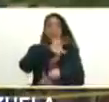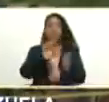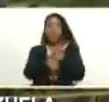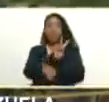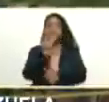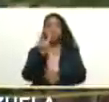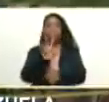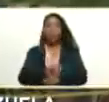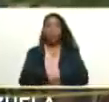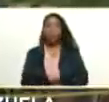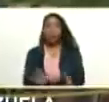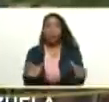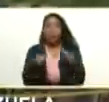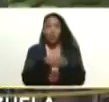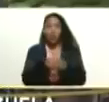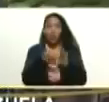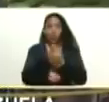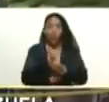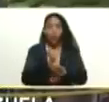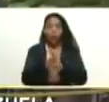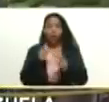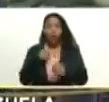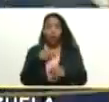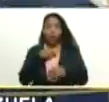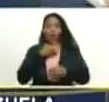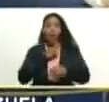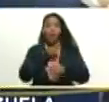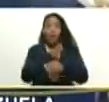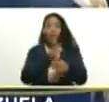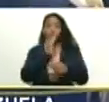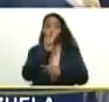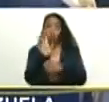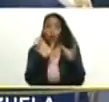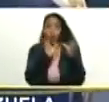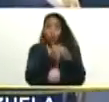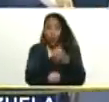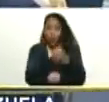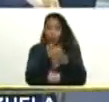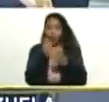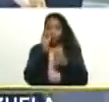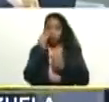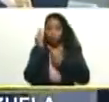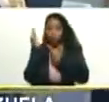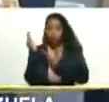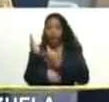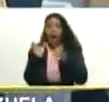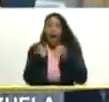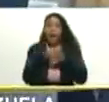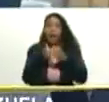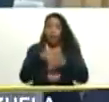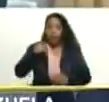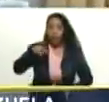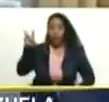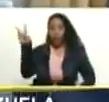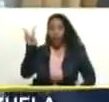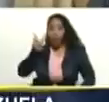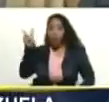vicepresidenta, y tuve dos reuniones con su excelencia. El equipo de Venezuela